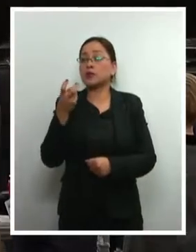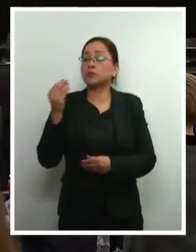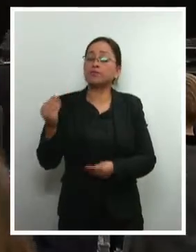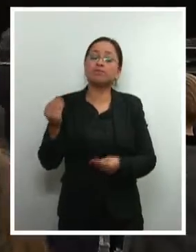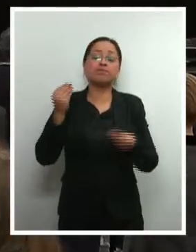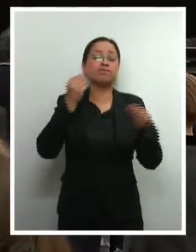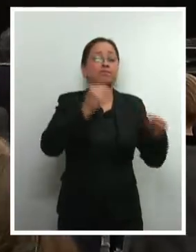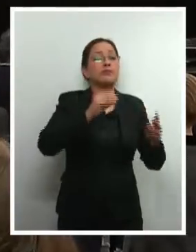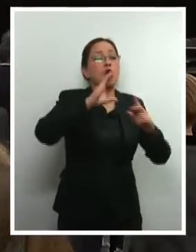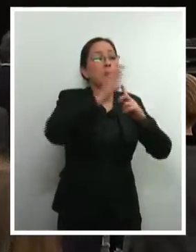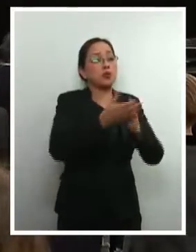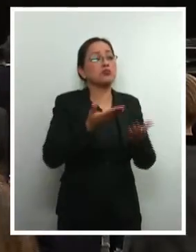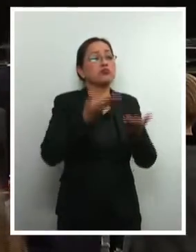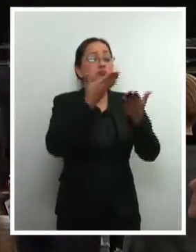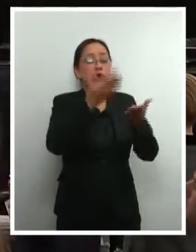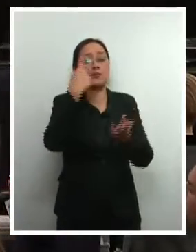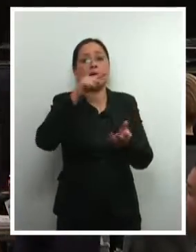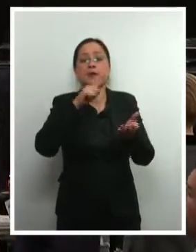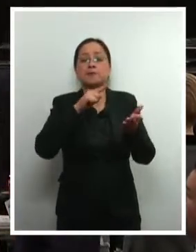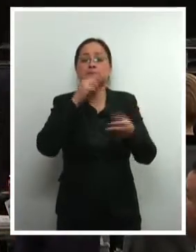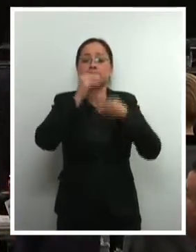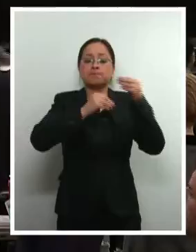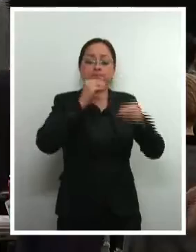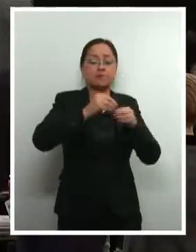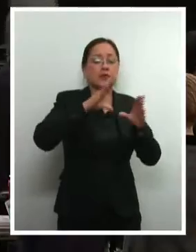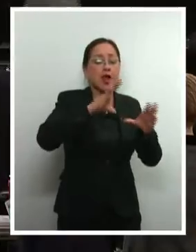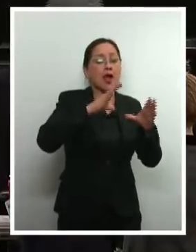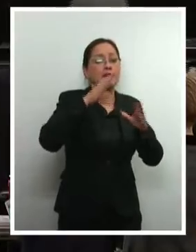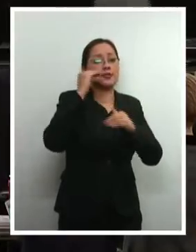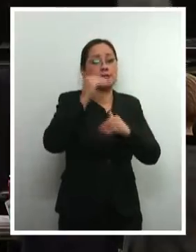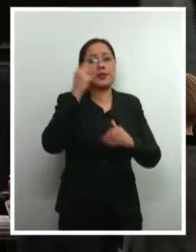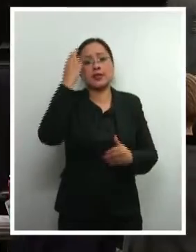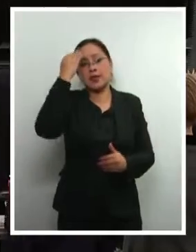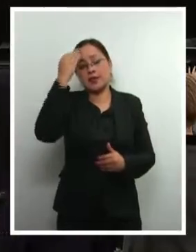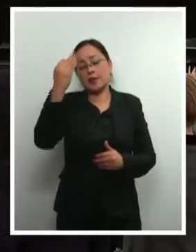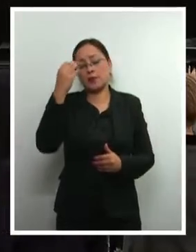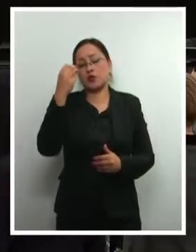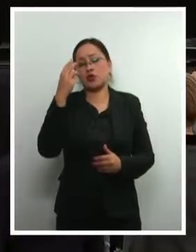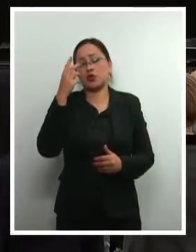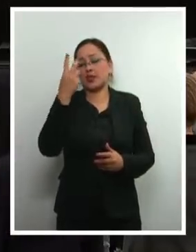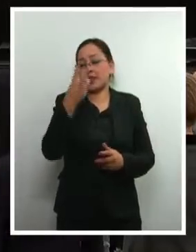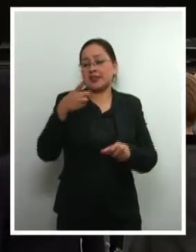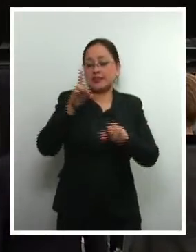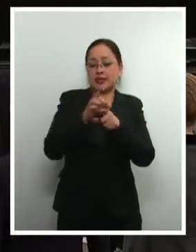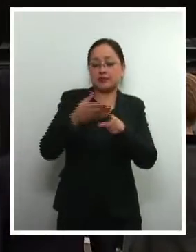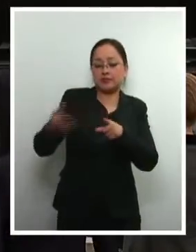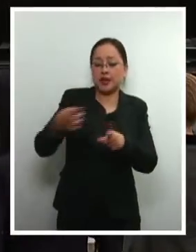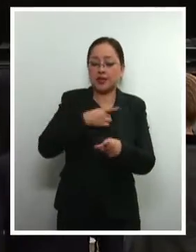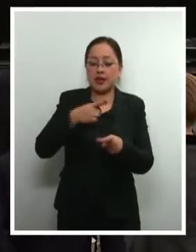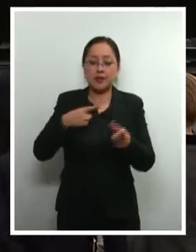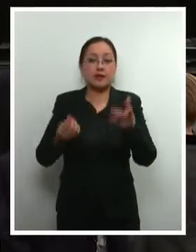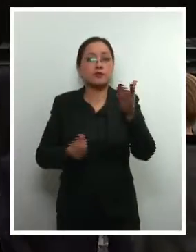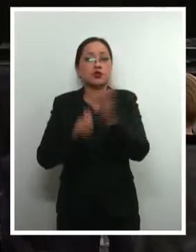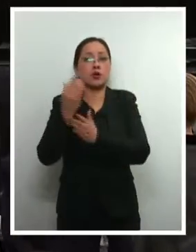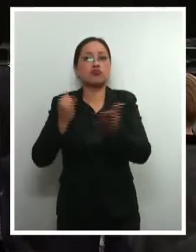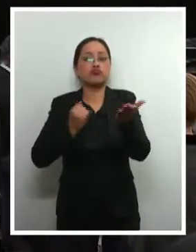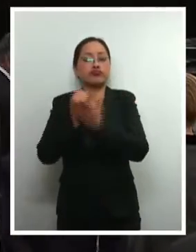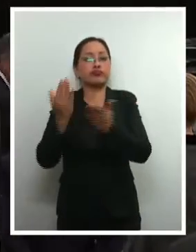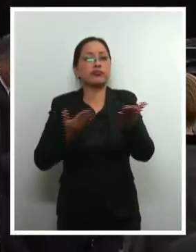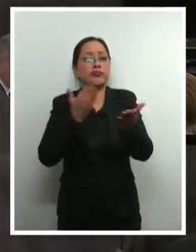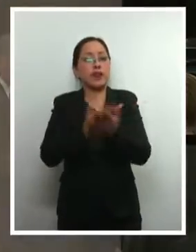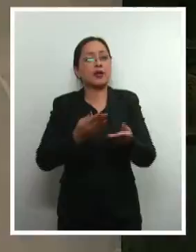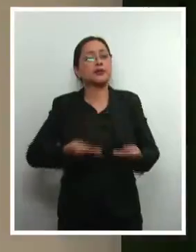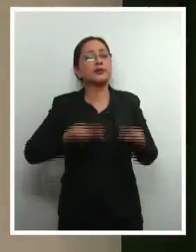regresó a la comisión dictaminadora para que en un plazo de 72 horas se emita el dictamen nuevamente y se